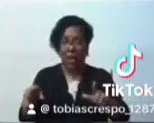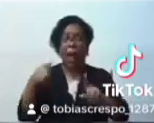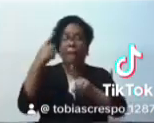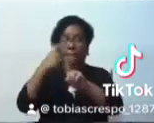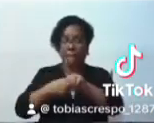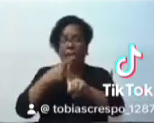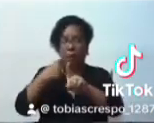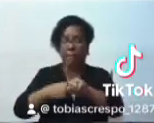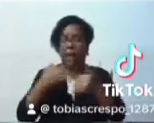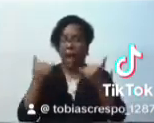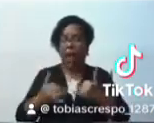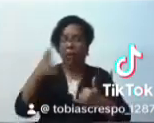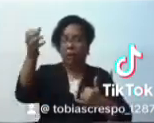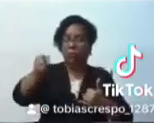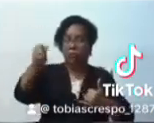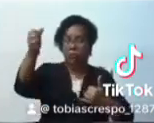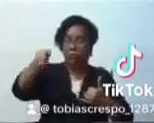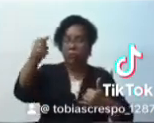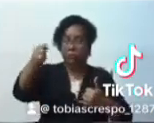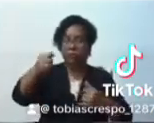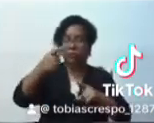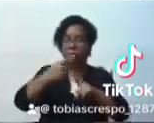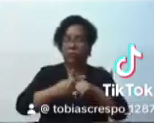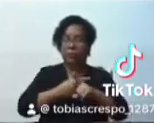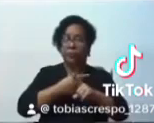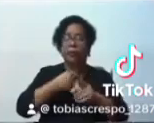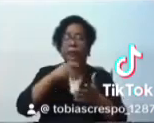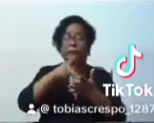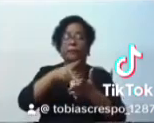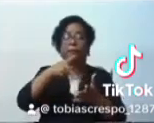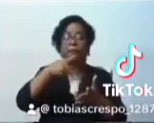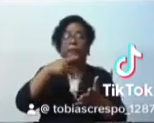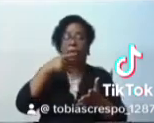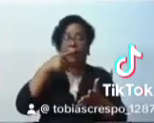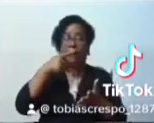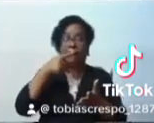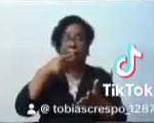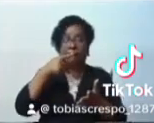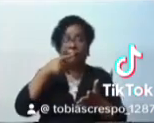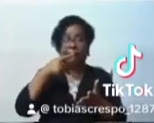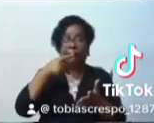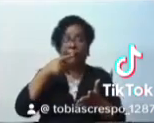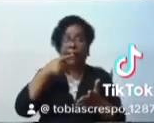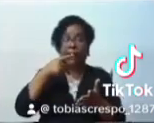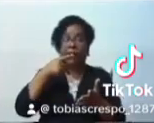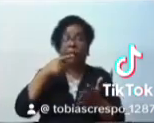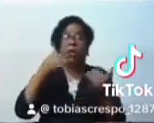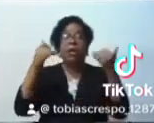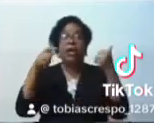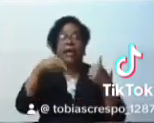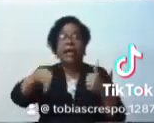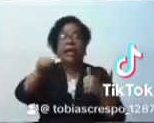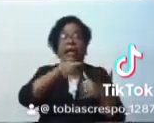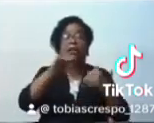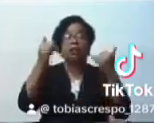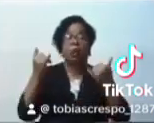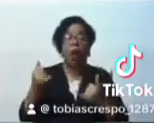y a los colegios, preguntándole que si este gobierno le va a quitar el pan para ellos